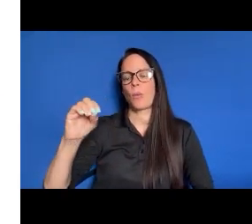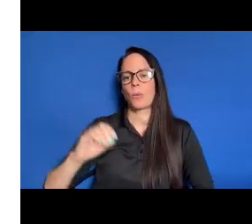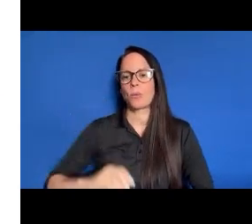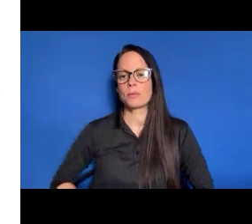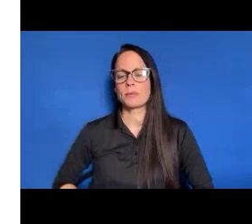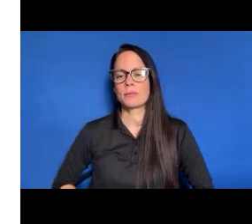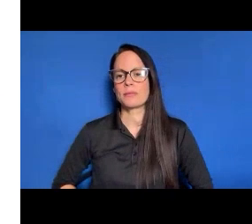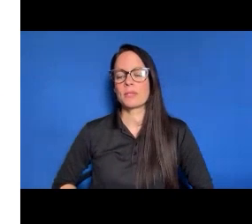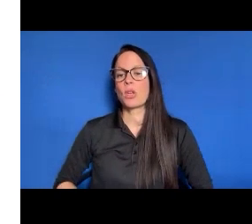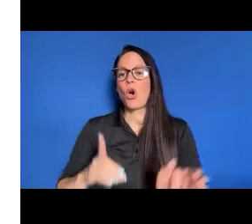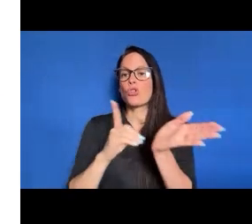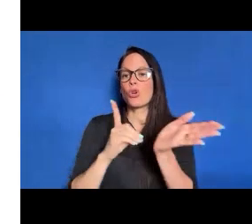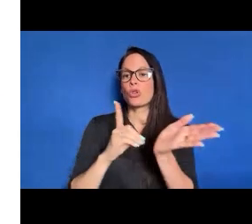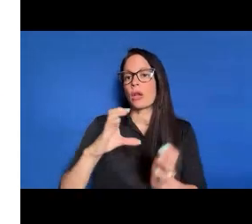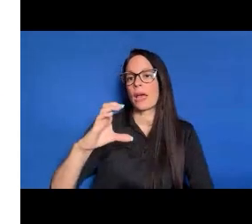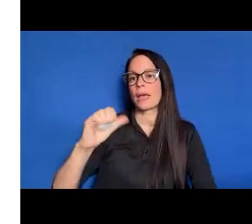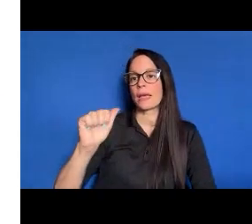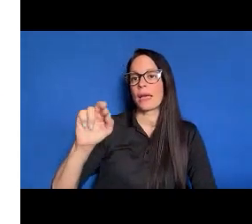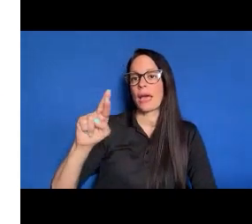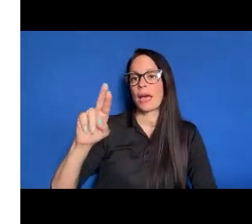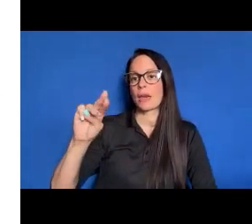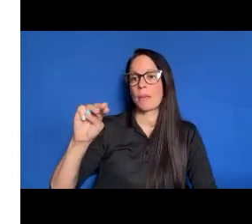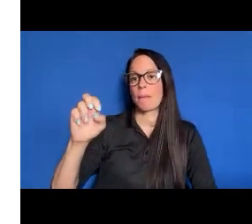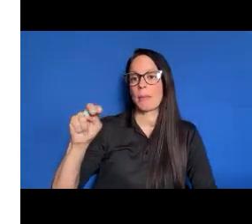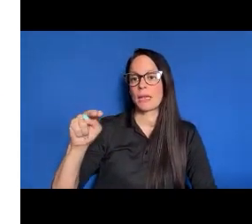Doctora Carmen Albizu.